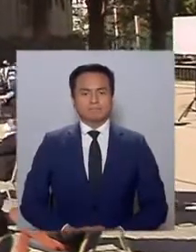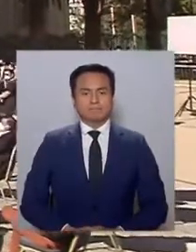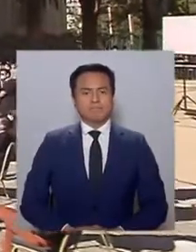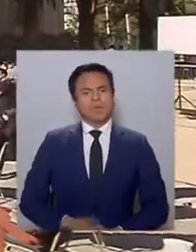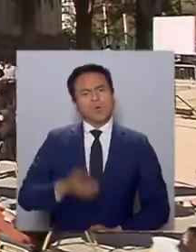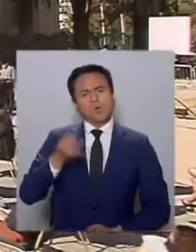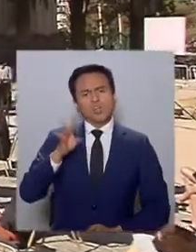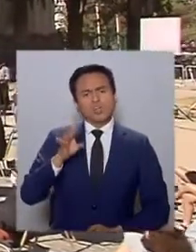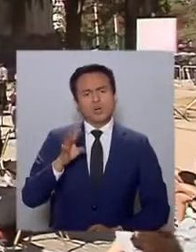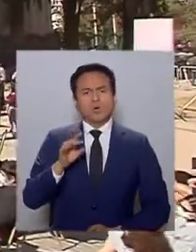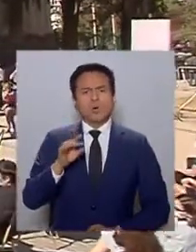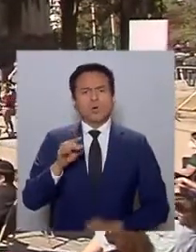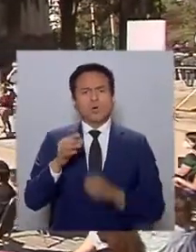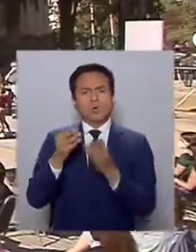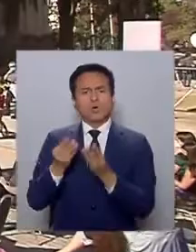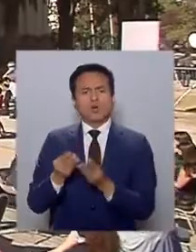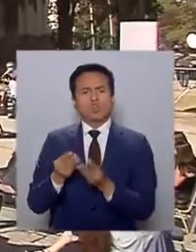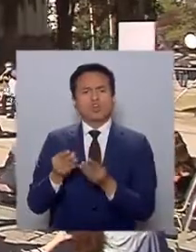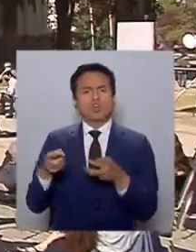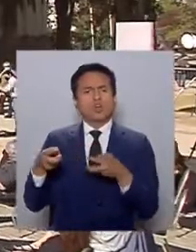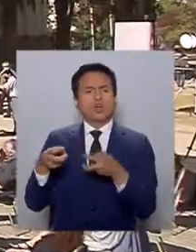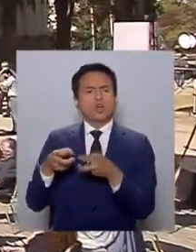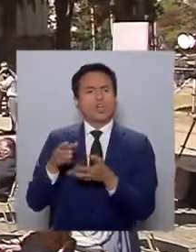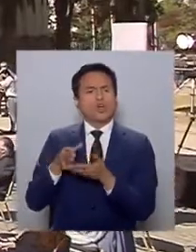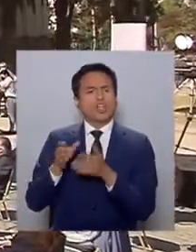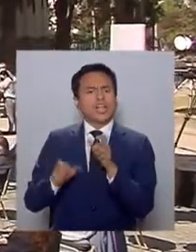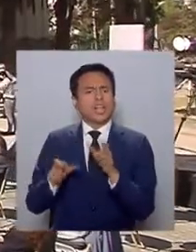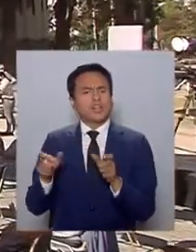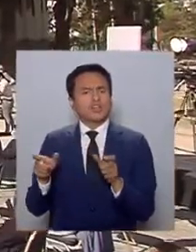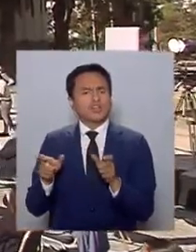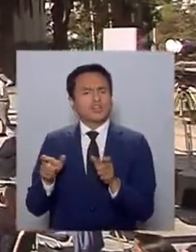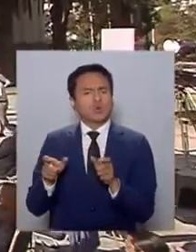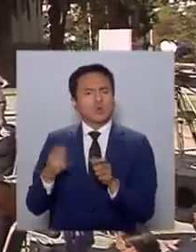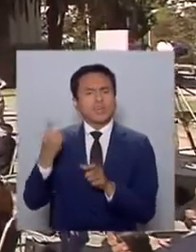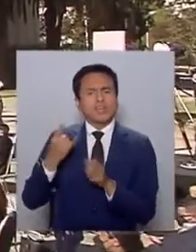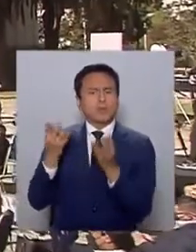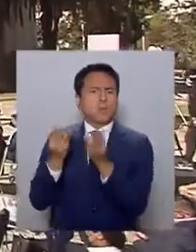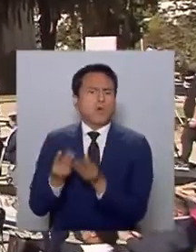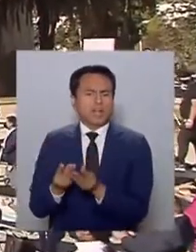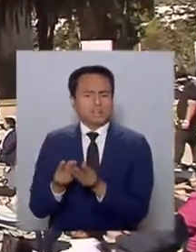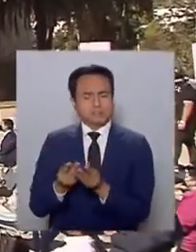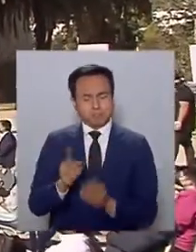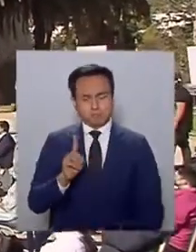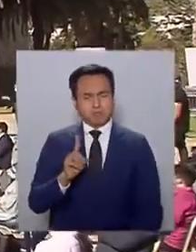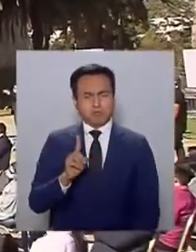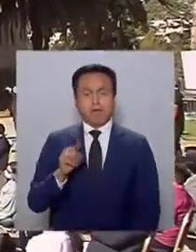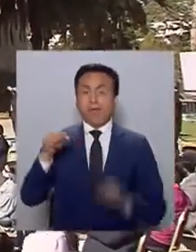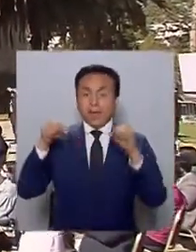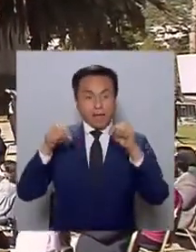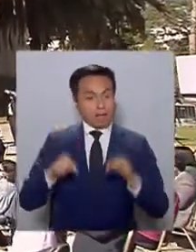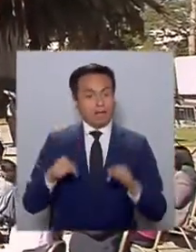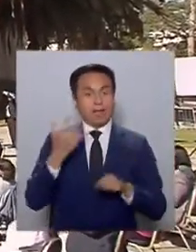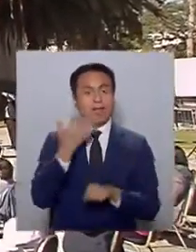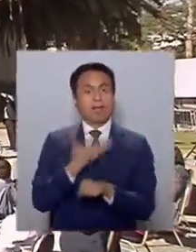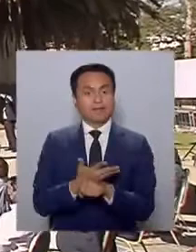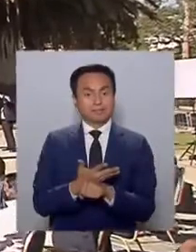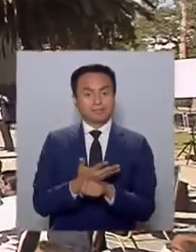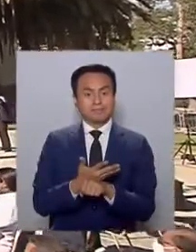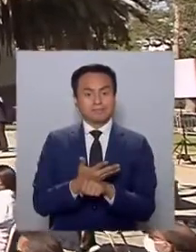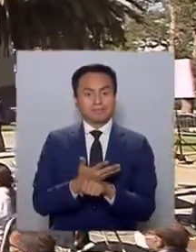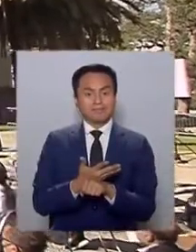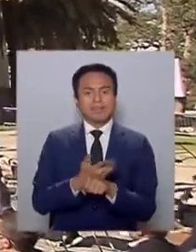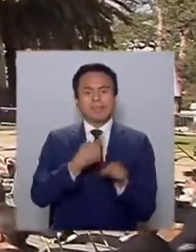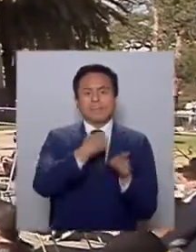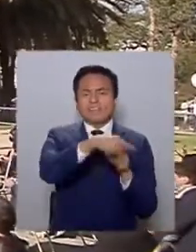no hay solo unos pocos colegios o unas pocas universidades. Acá hay